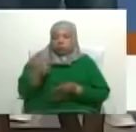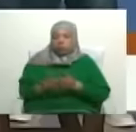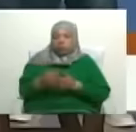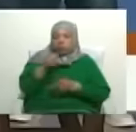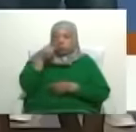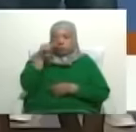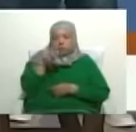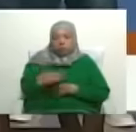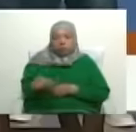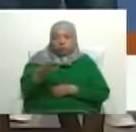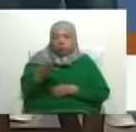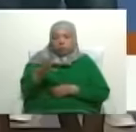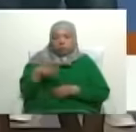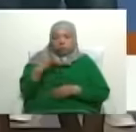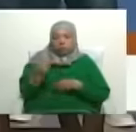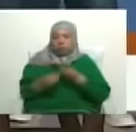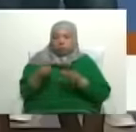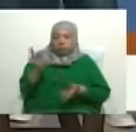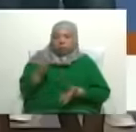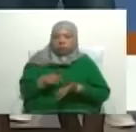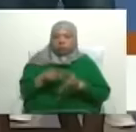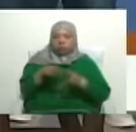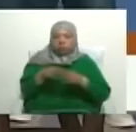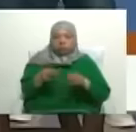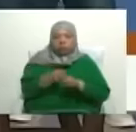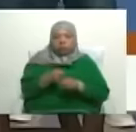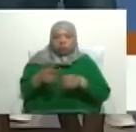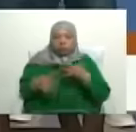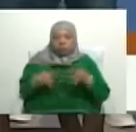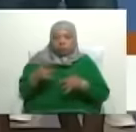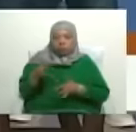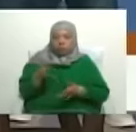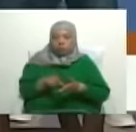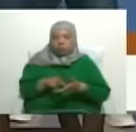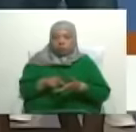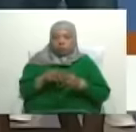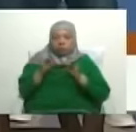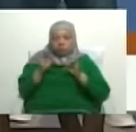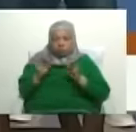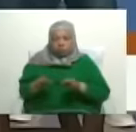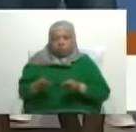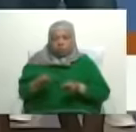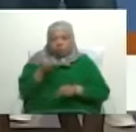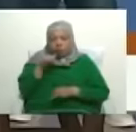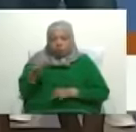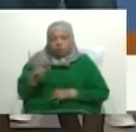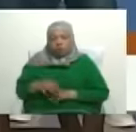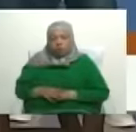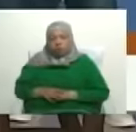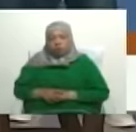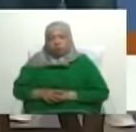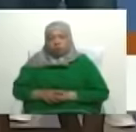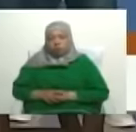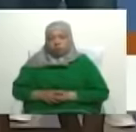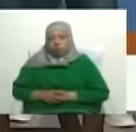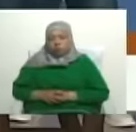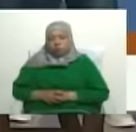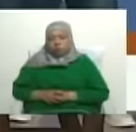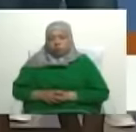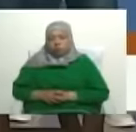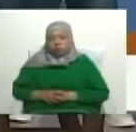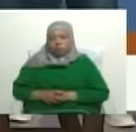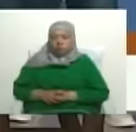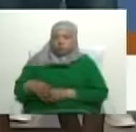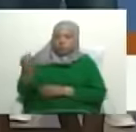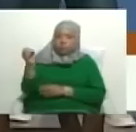las pesquisas de todo esto que se ha develado y que se ha denunciado. La